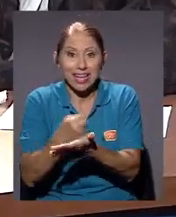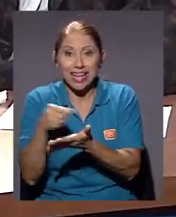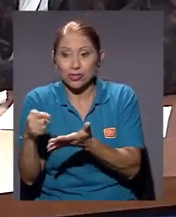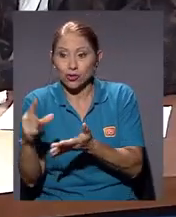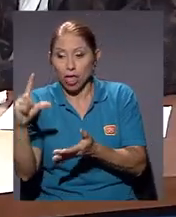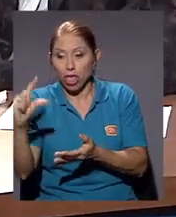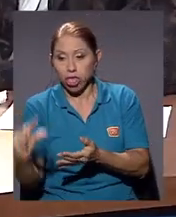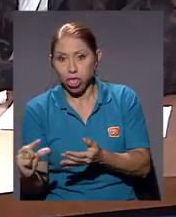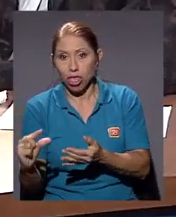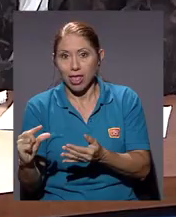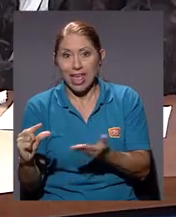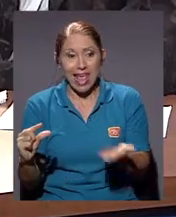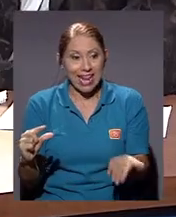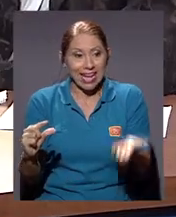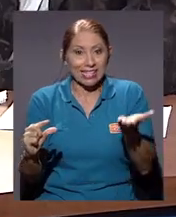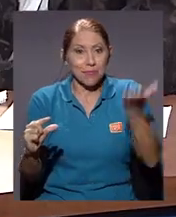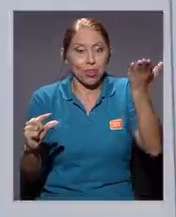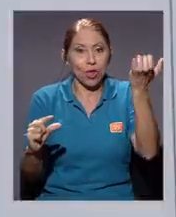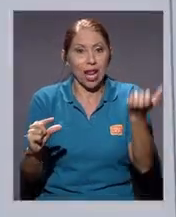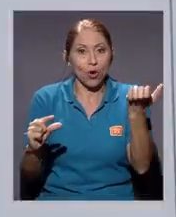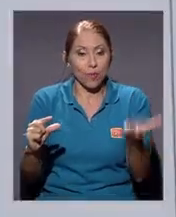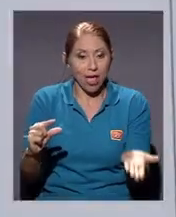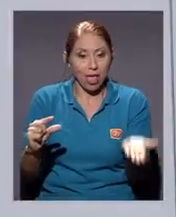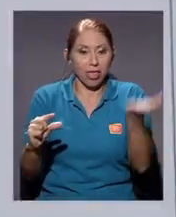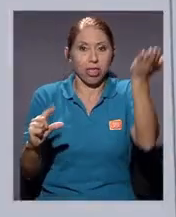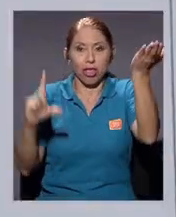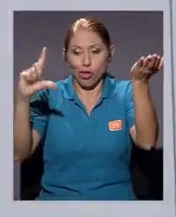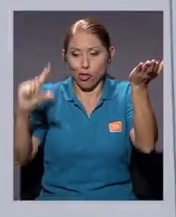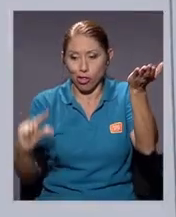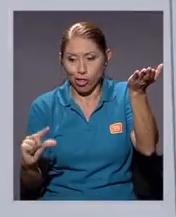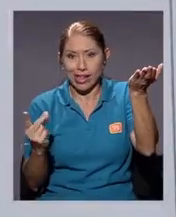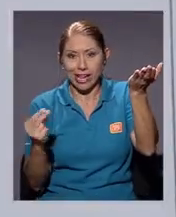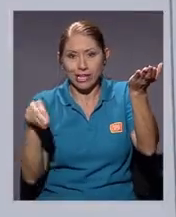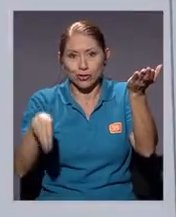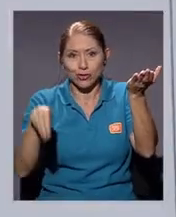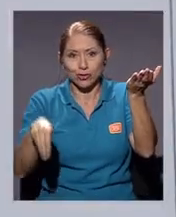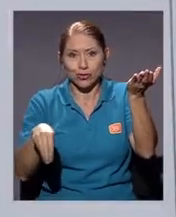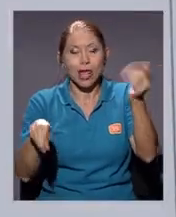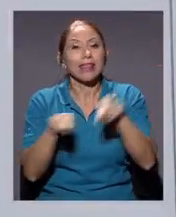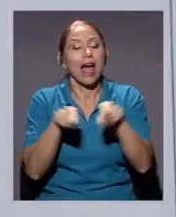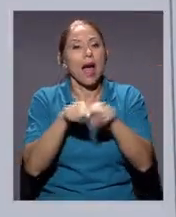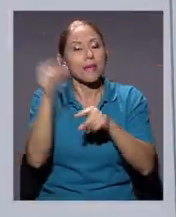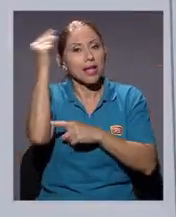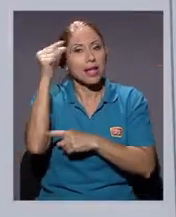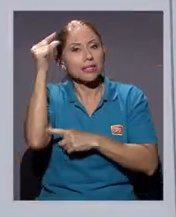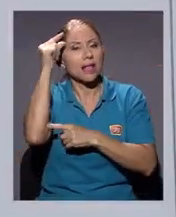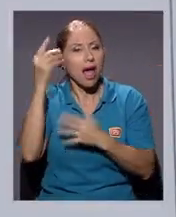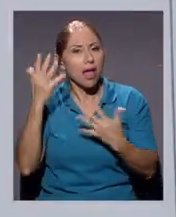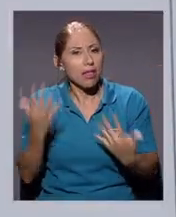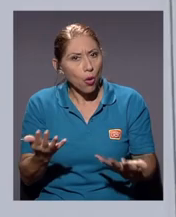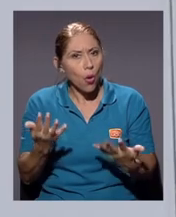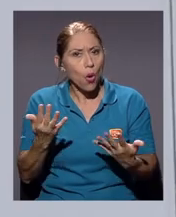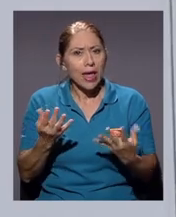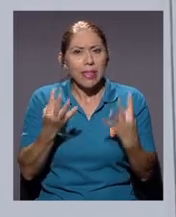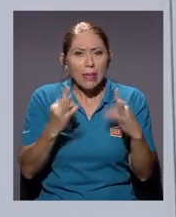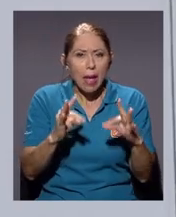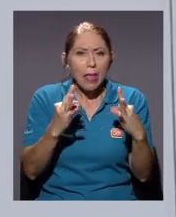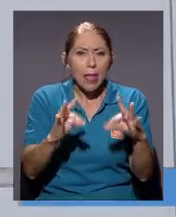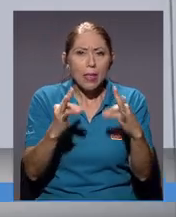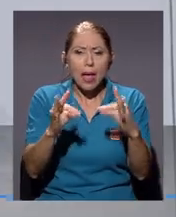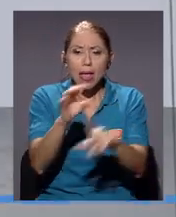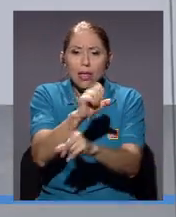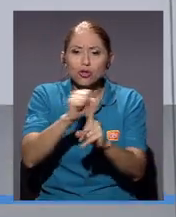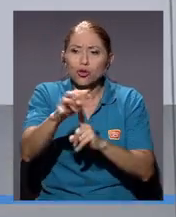al crecimiento que puede tener la la economía por otro lado el estado cada vez cada vez ha ido procurando una